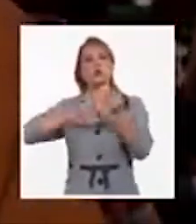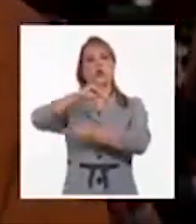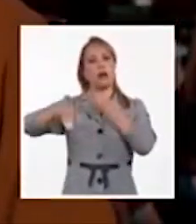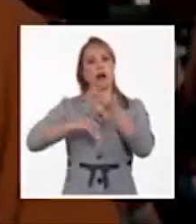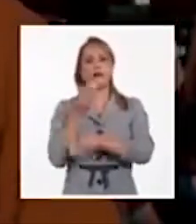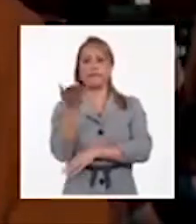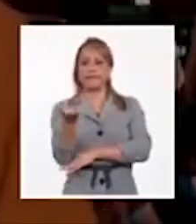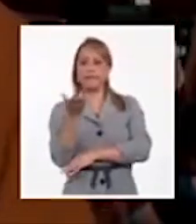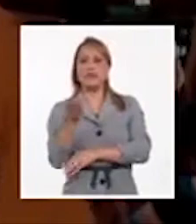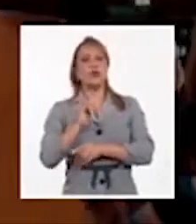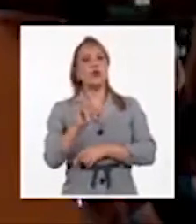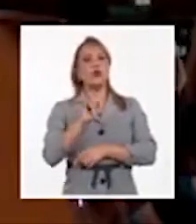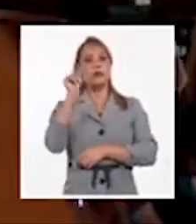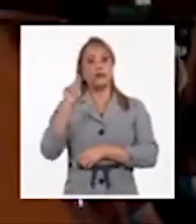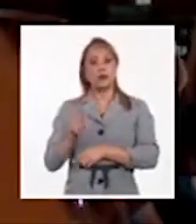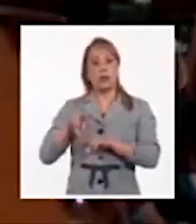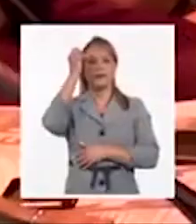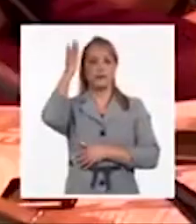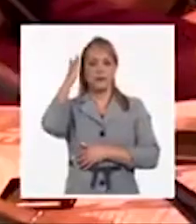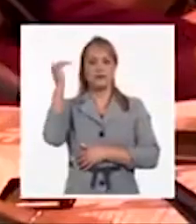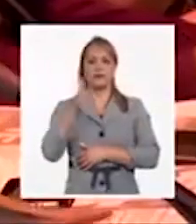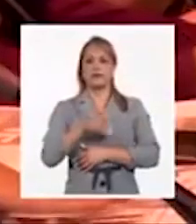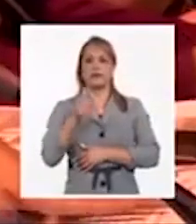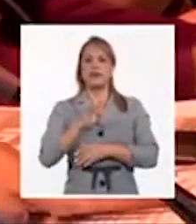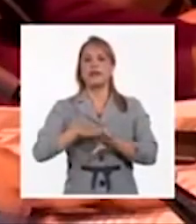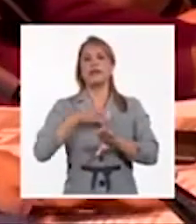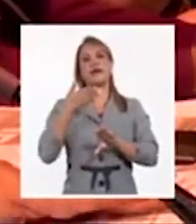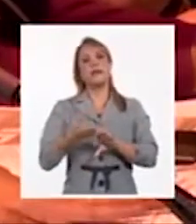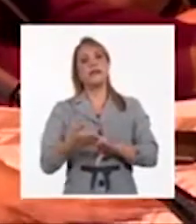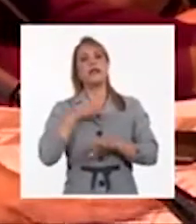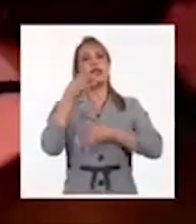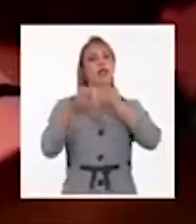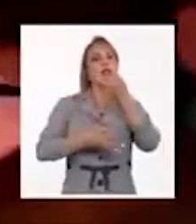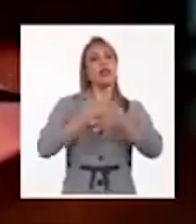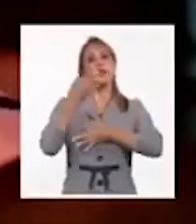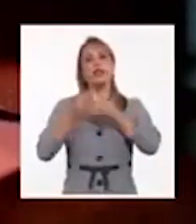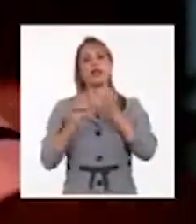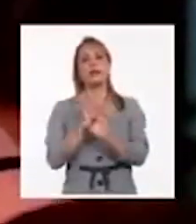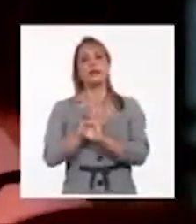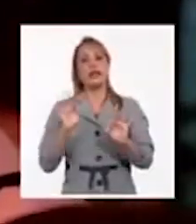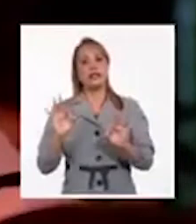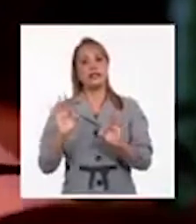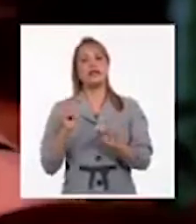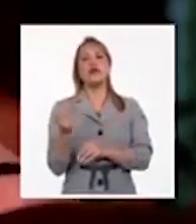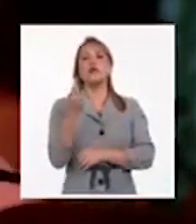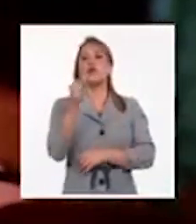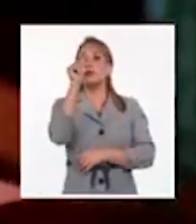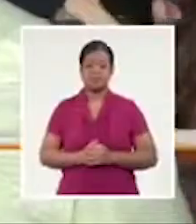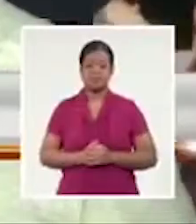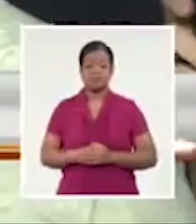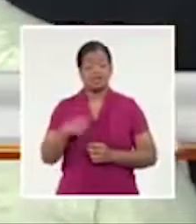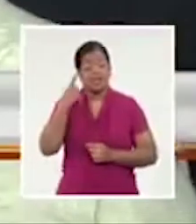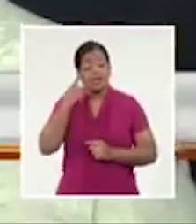de transformaciones en el modelo económico del país se modificó en 160.000 asambleas y